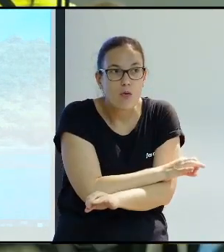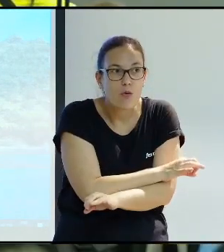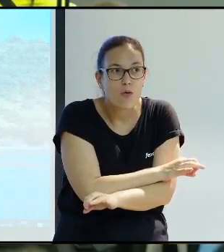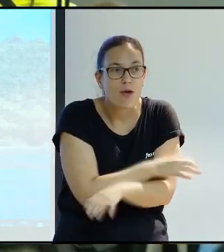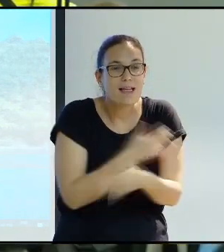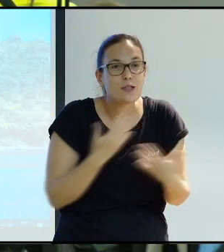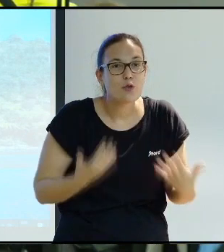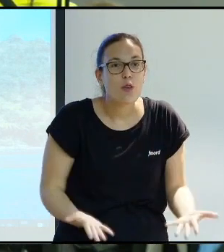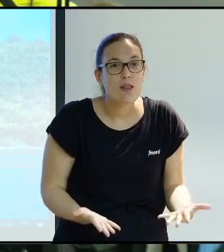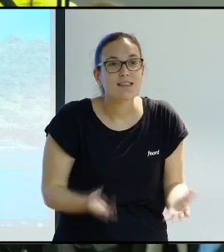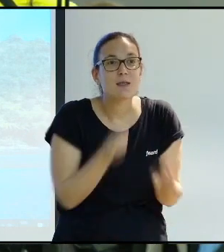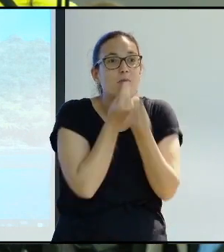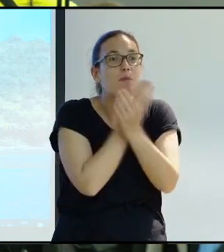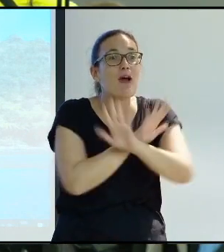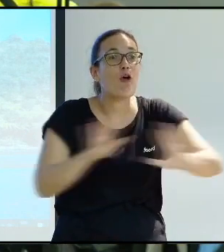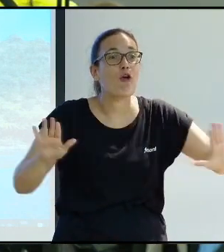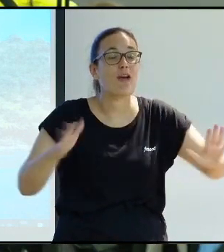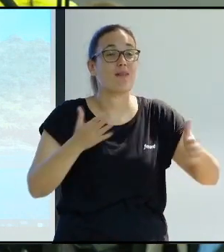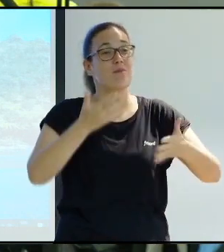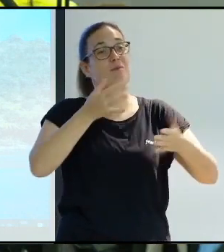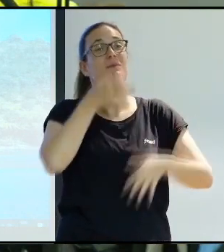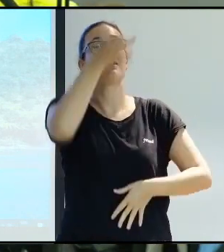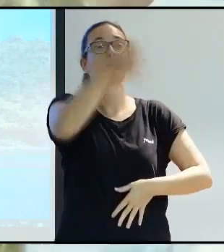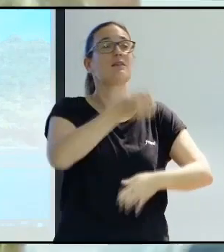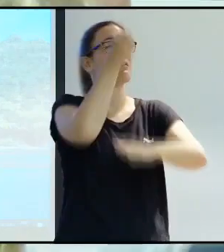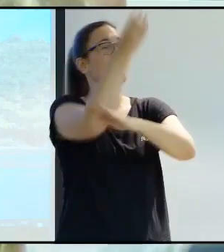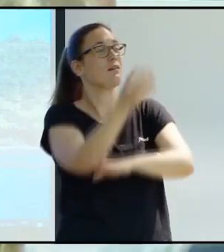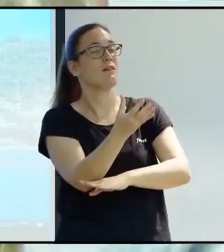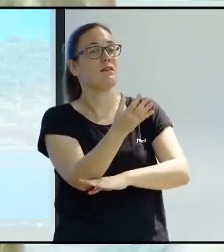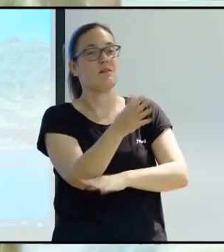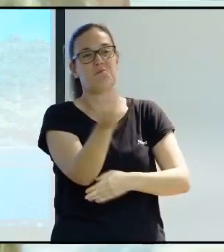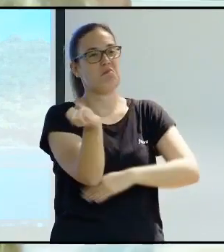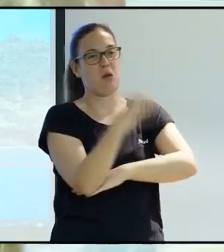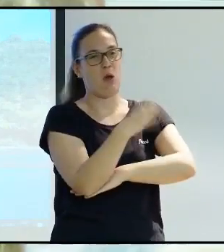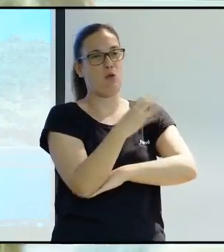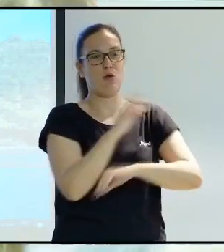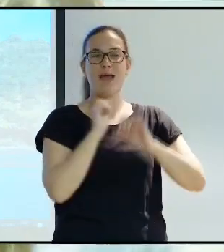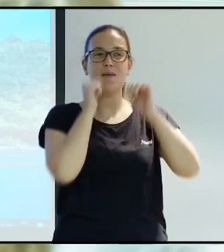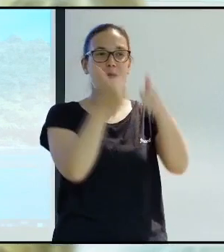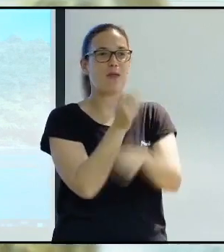Entonces, me ahorro el ensayo y empiezo directamente con el prólogo.